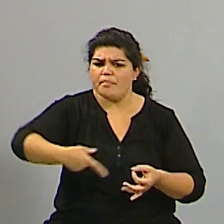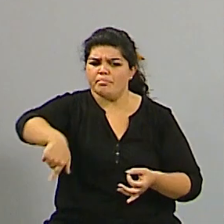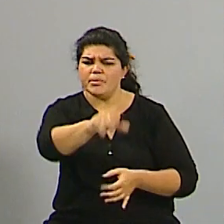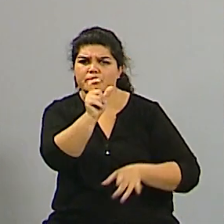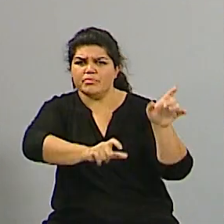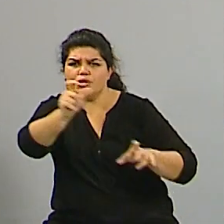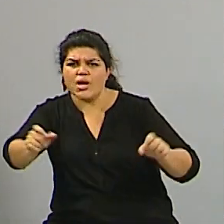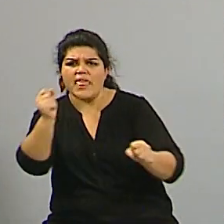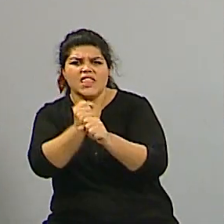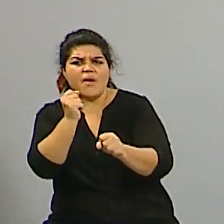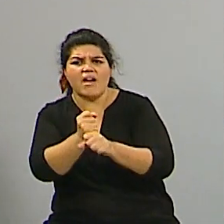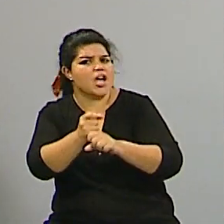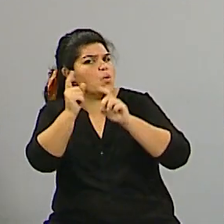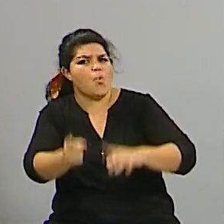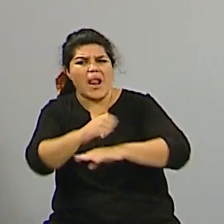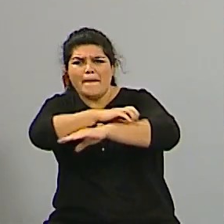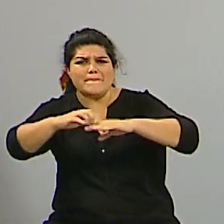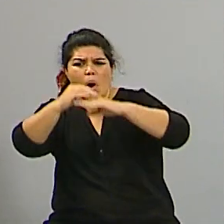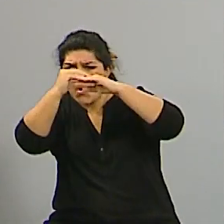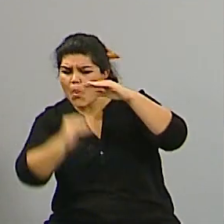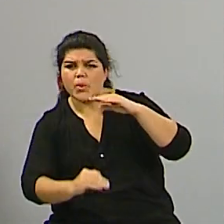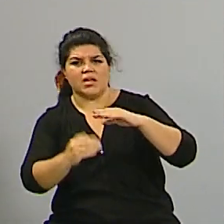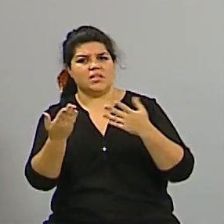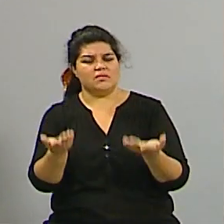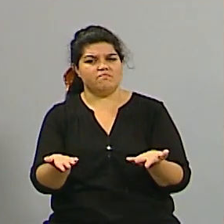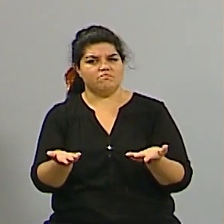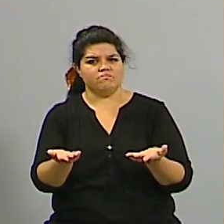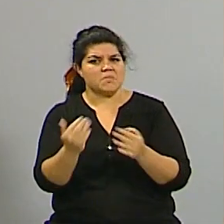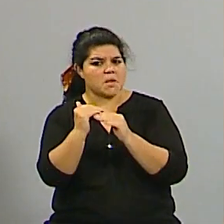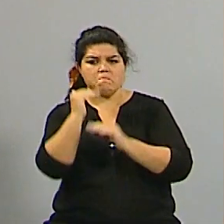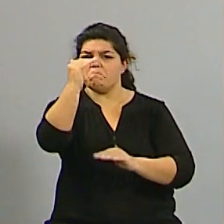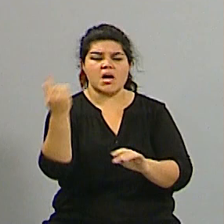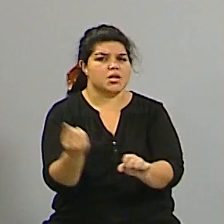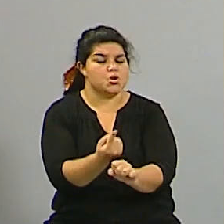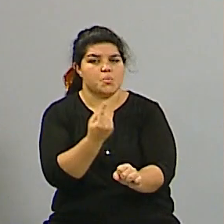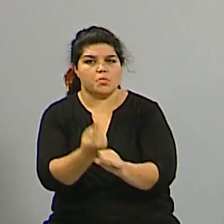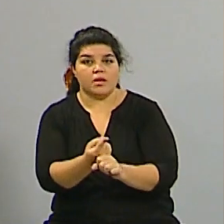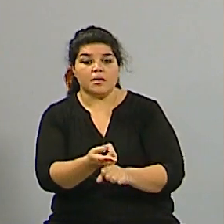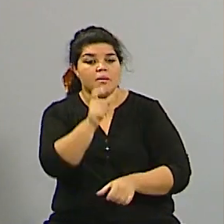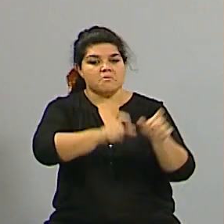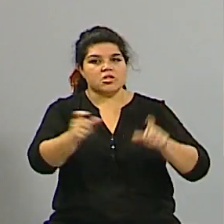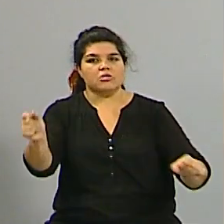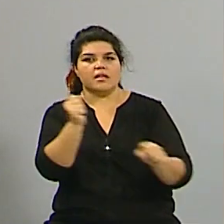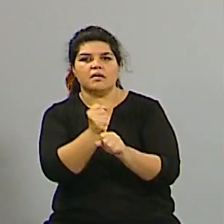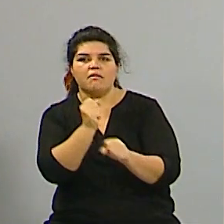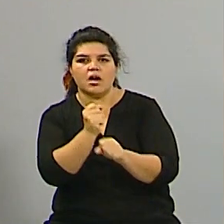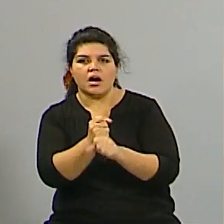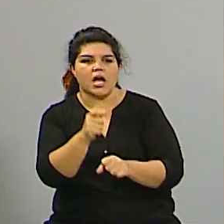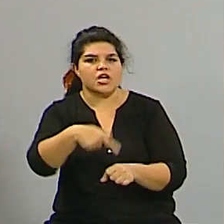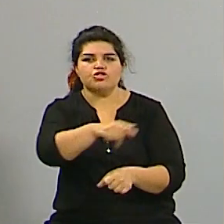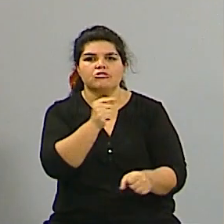de una oportunidad se ha hablado de ese tema, trabajadores que necesitan más de un ingreso porque están